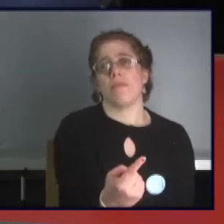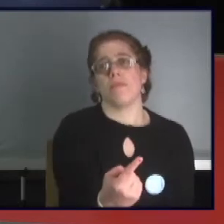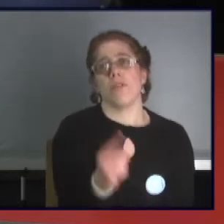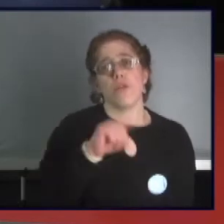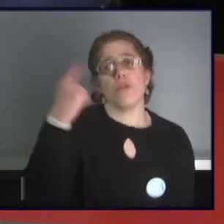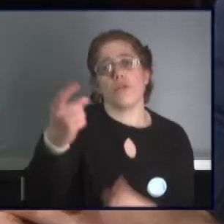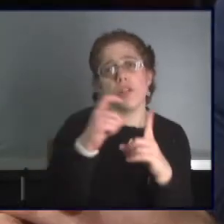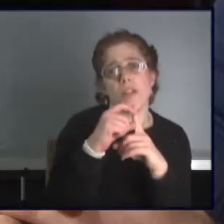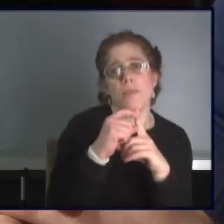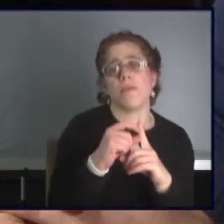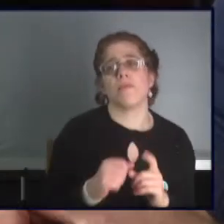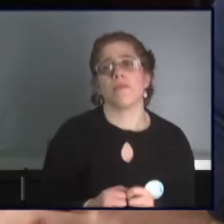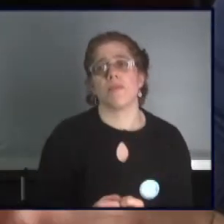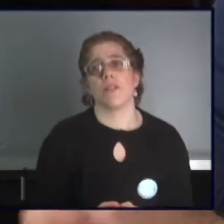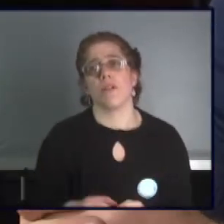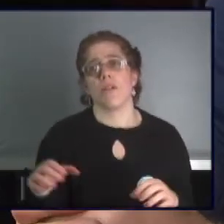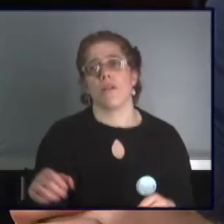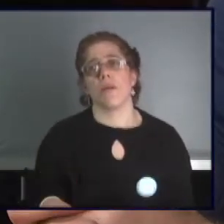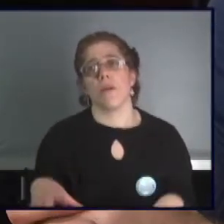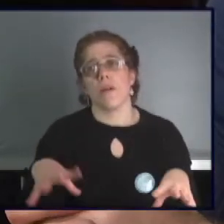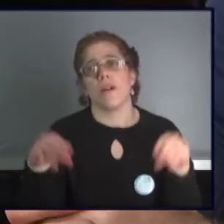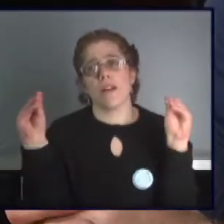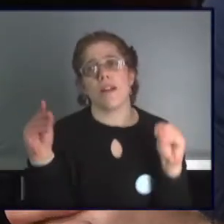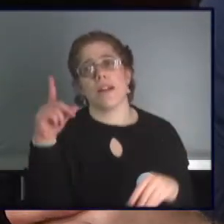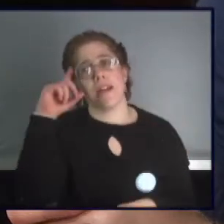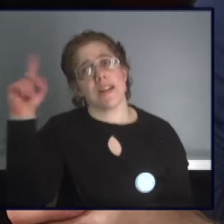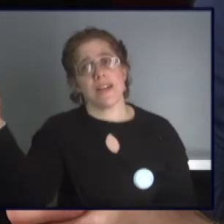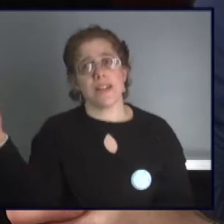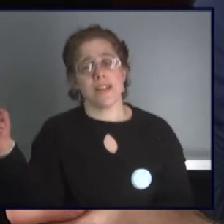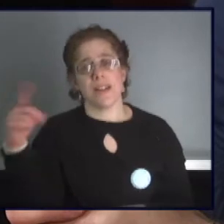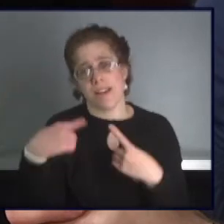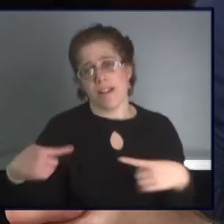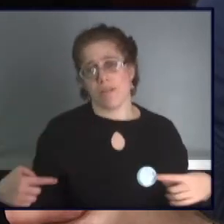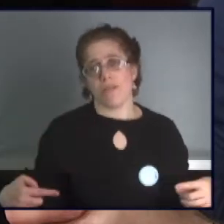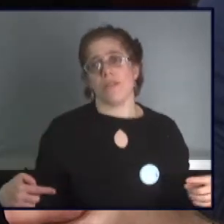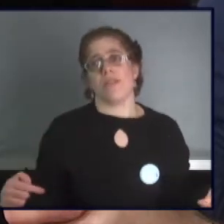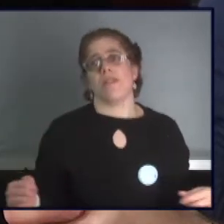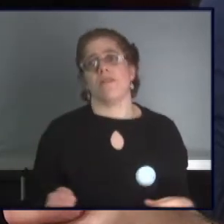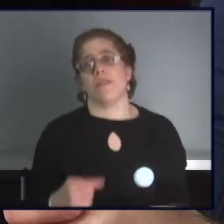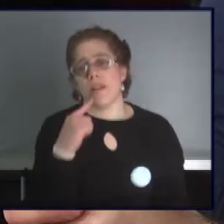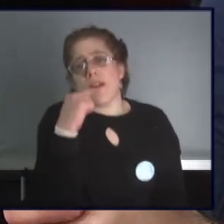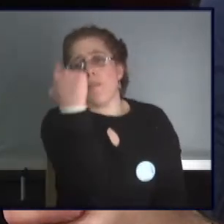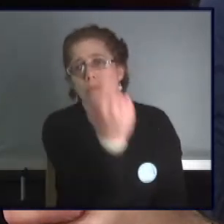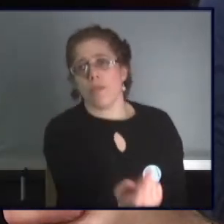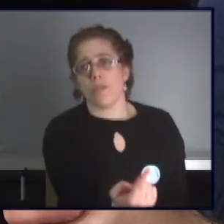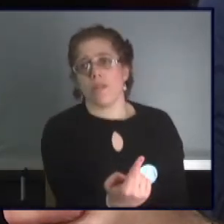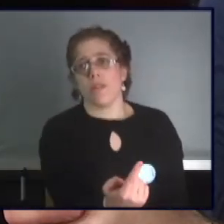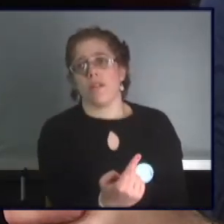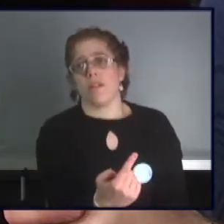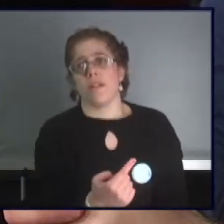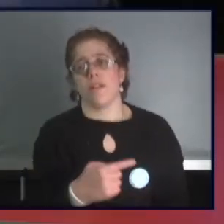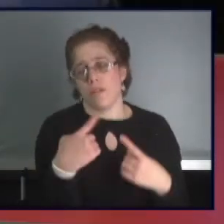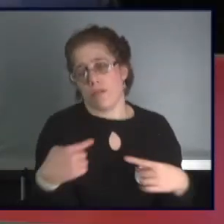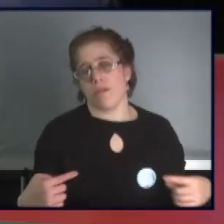a la clase dirigente local crees que está a la altura de las circunstancias crees que puede responder creativamente